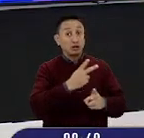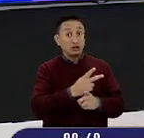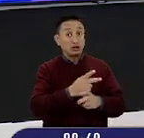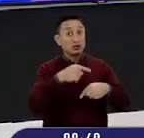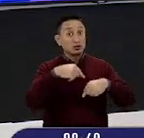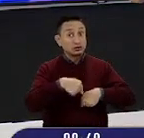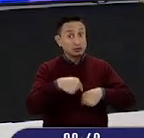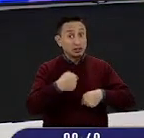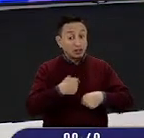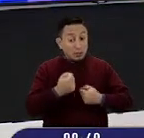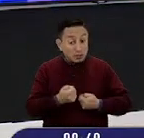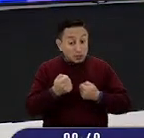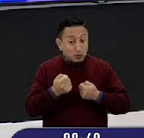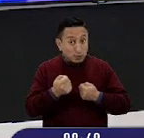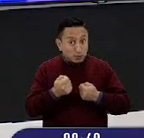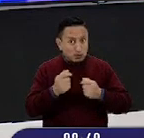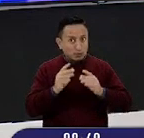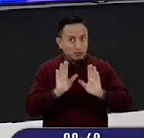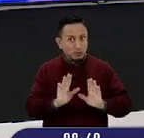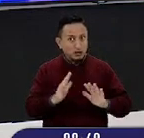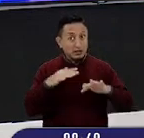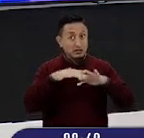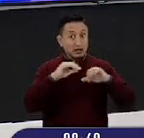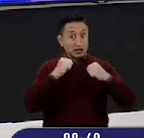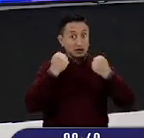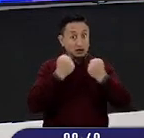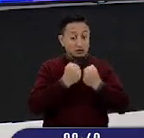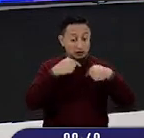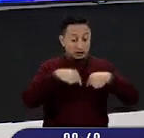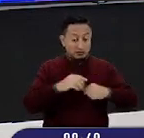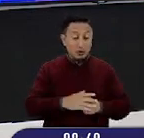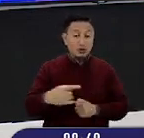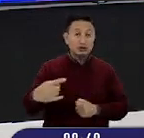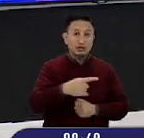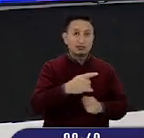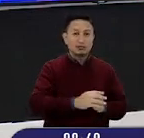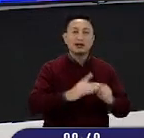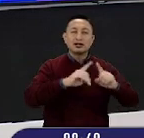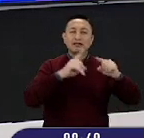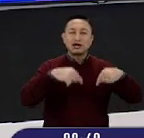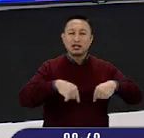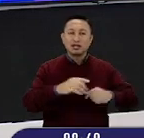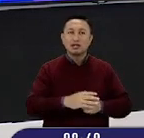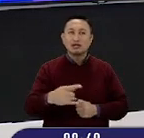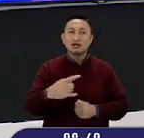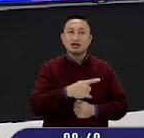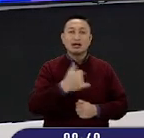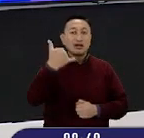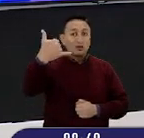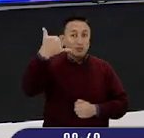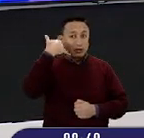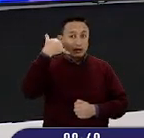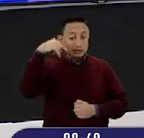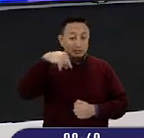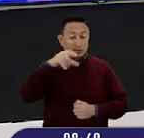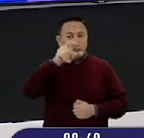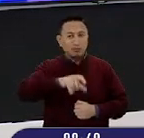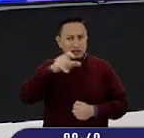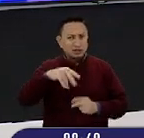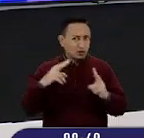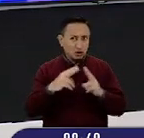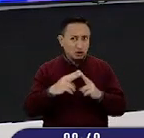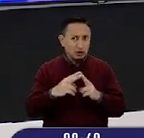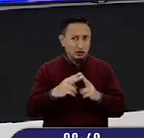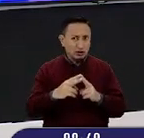primero que uno entrega en las redes sociales, en la que pone a través de los respectivos smartphones y con personas que uno no